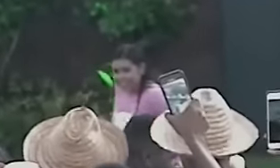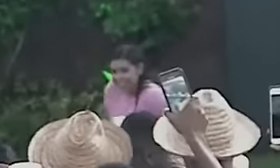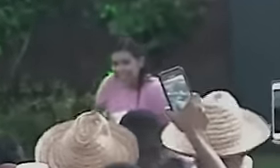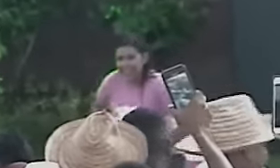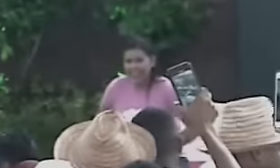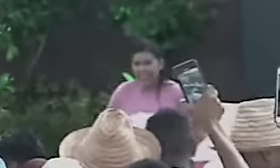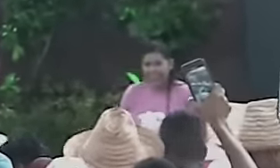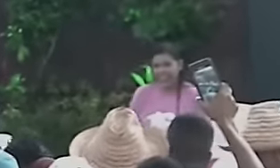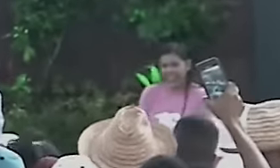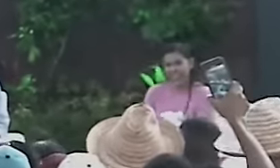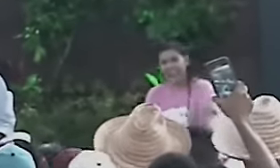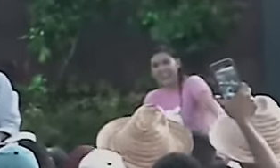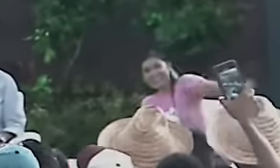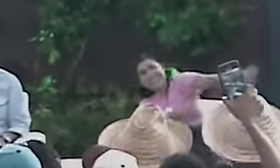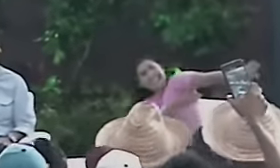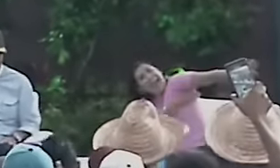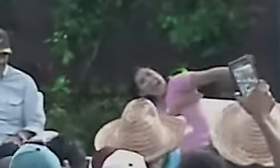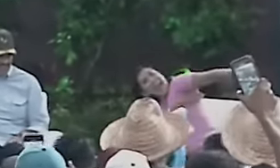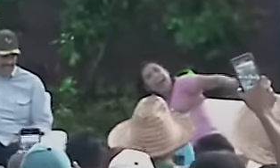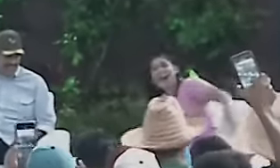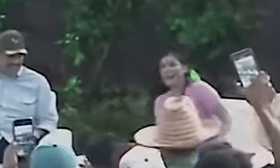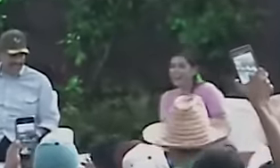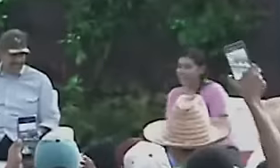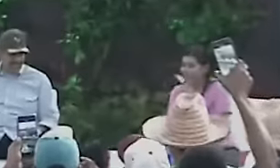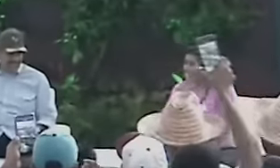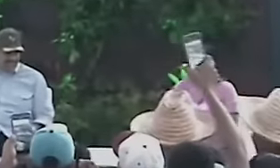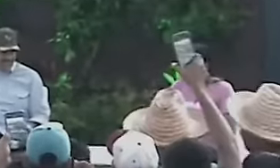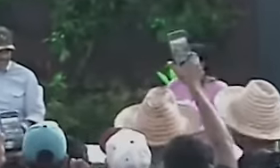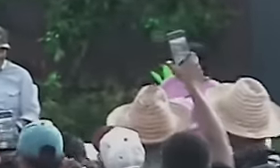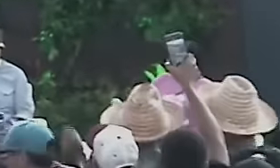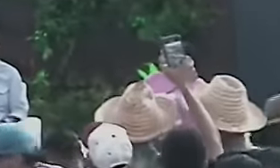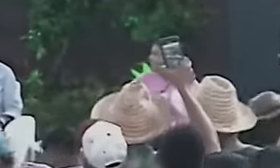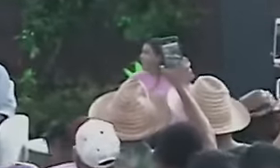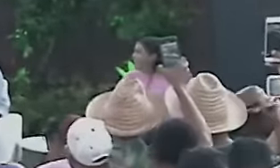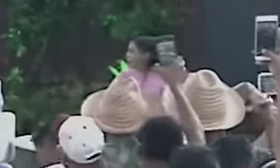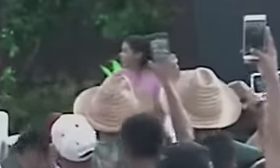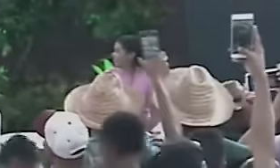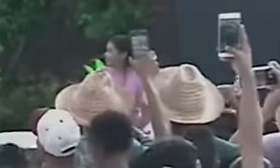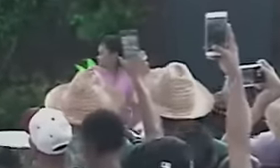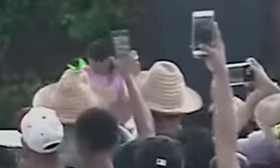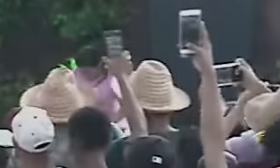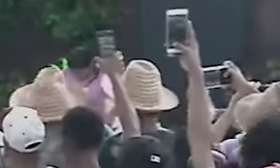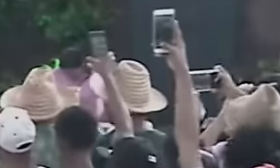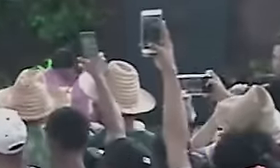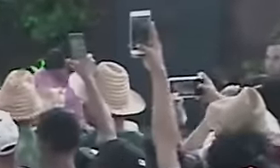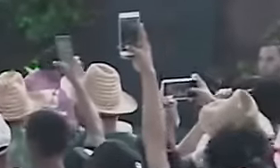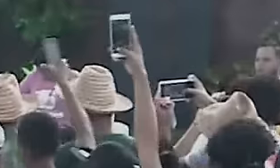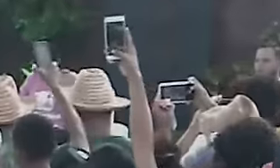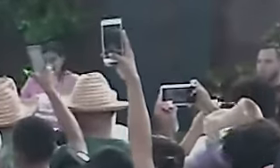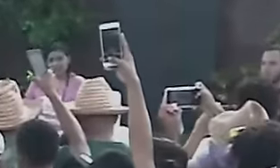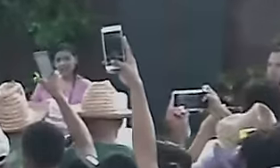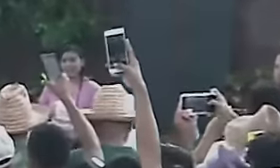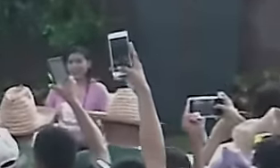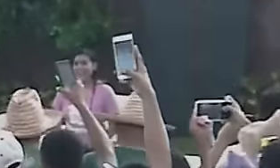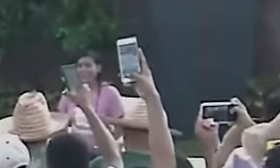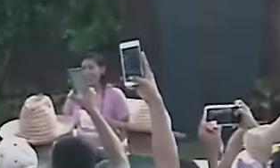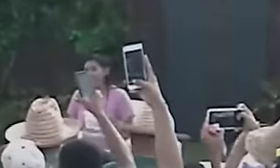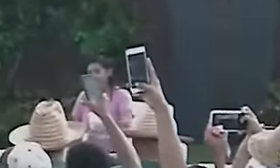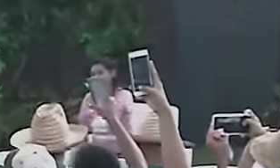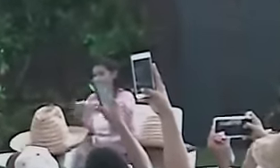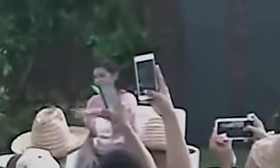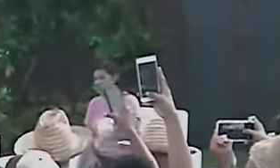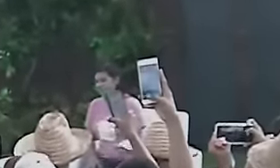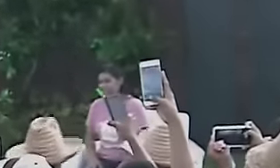la Juventud del Partido Socialista Unido de Venezuela. Llamó, dijo: ustedes son la mejor generación que ha pasado por nuestro país